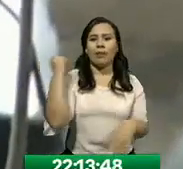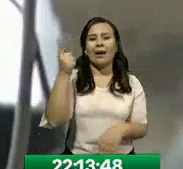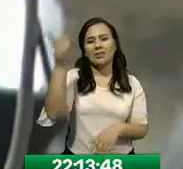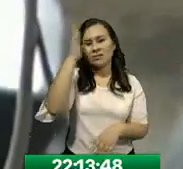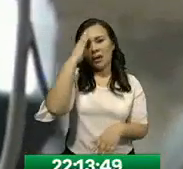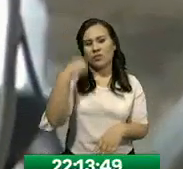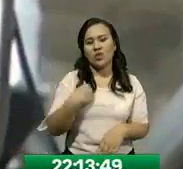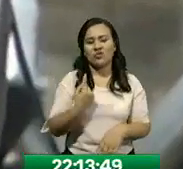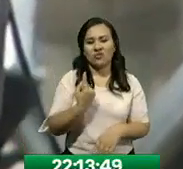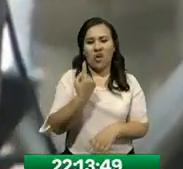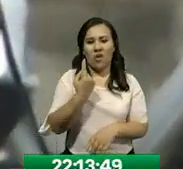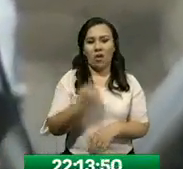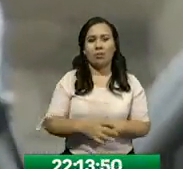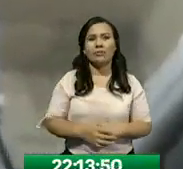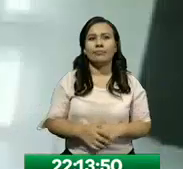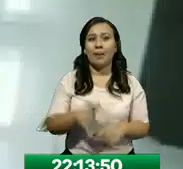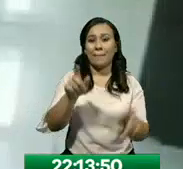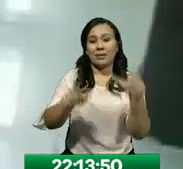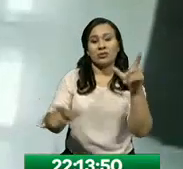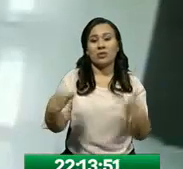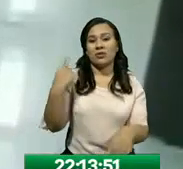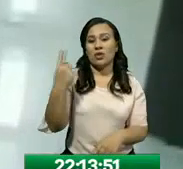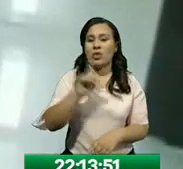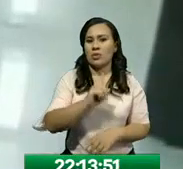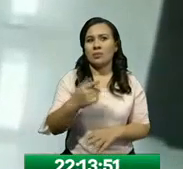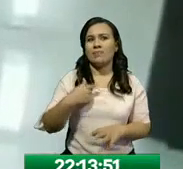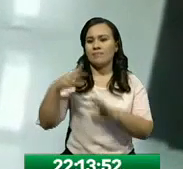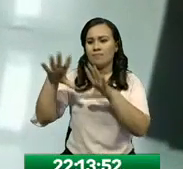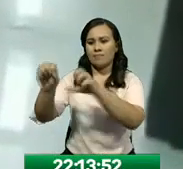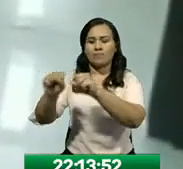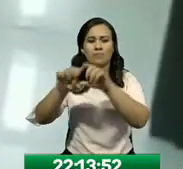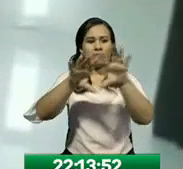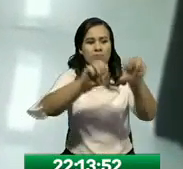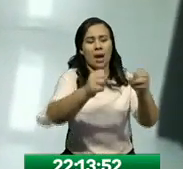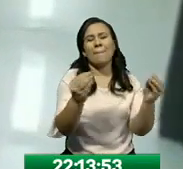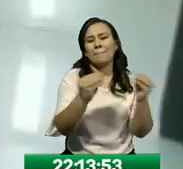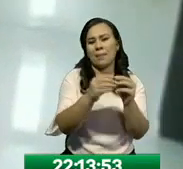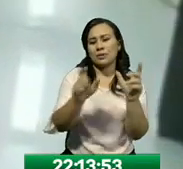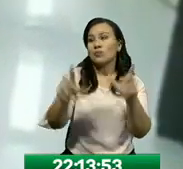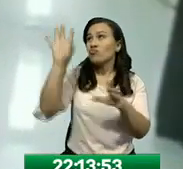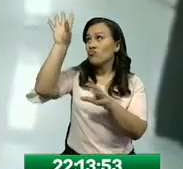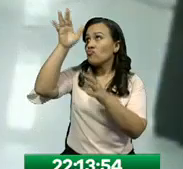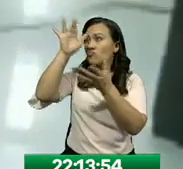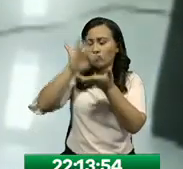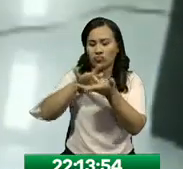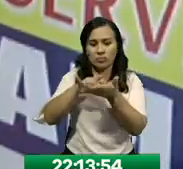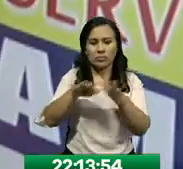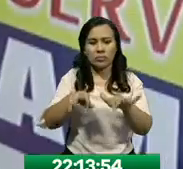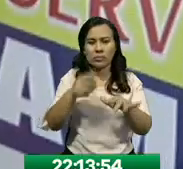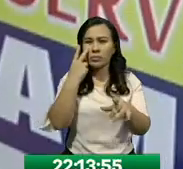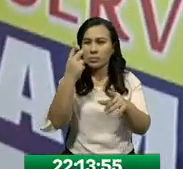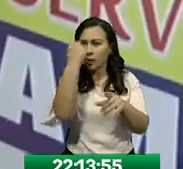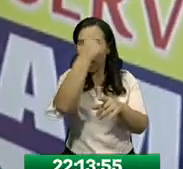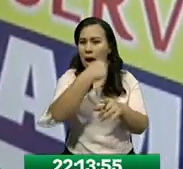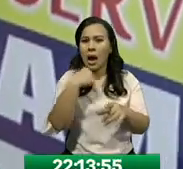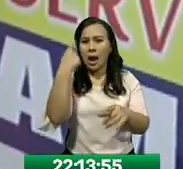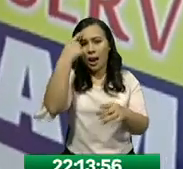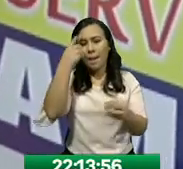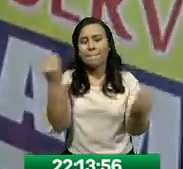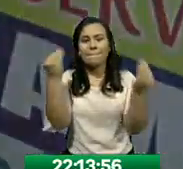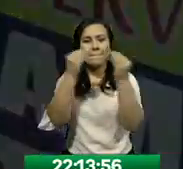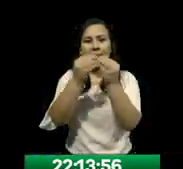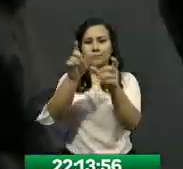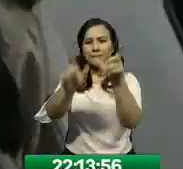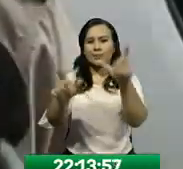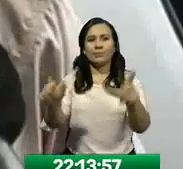y supuestamente no andan solos y esperan capturar a él y a otras personas que se dedican a aquella actividad ilícita antes que hayan otras